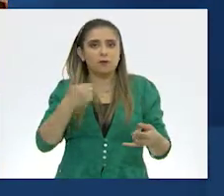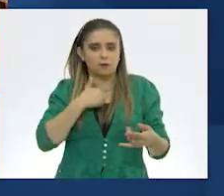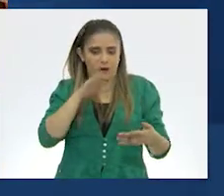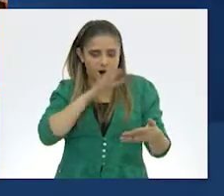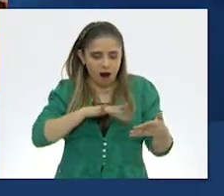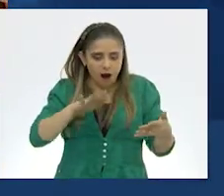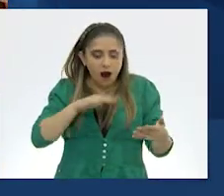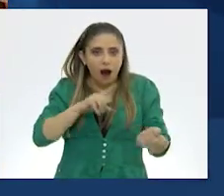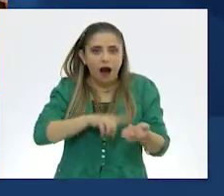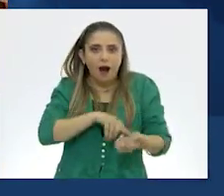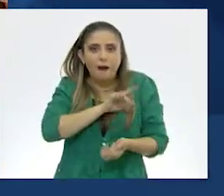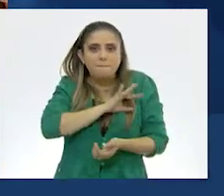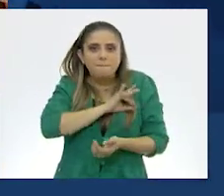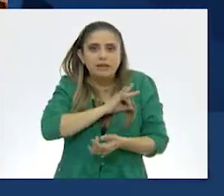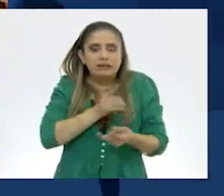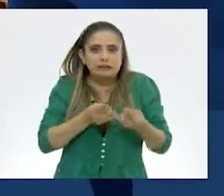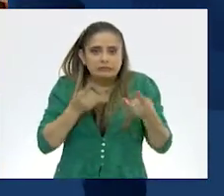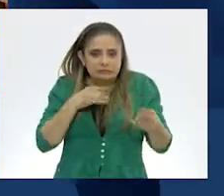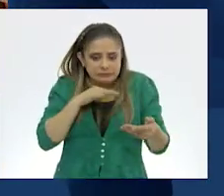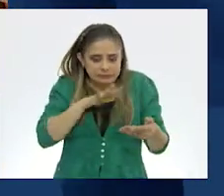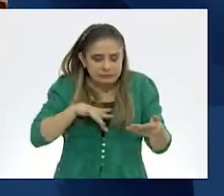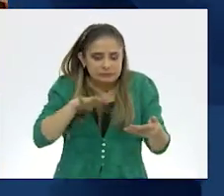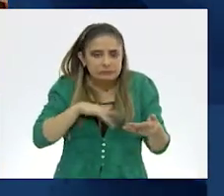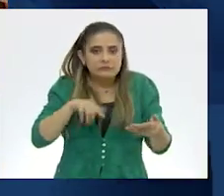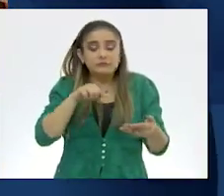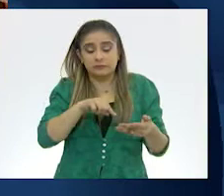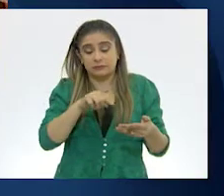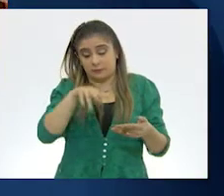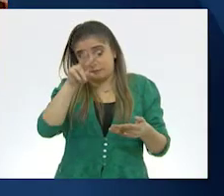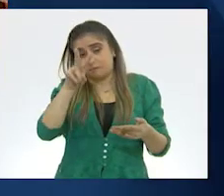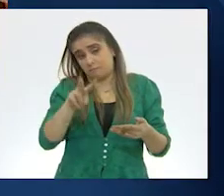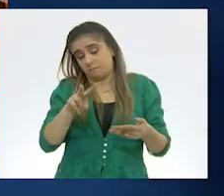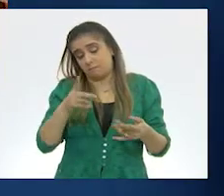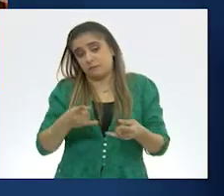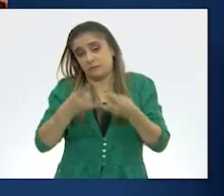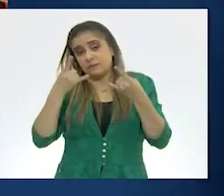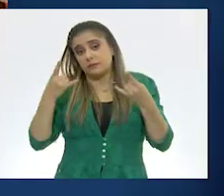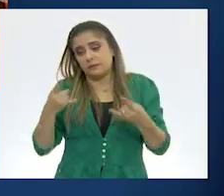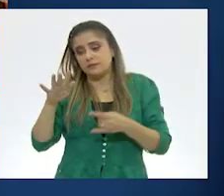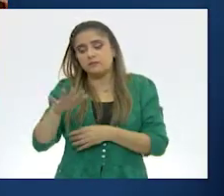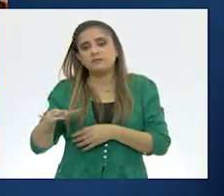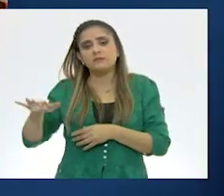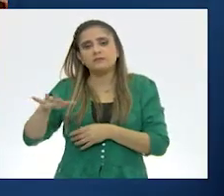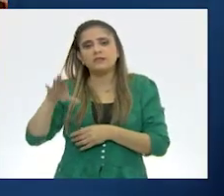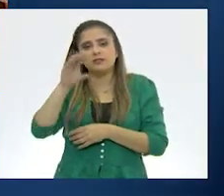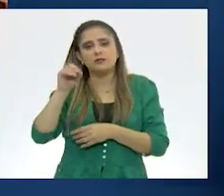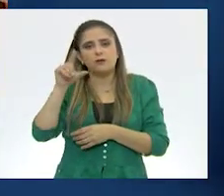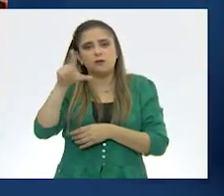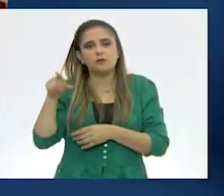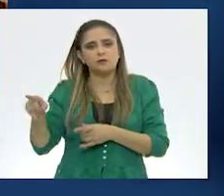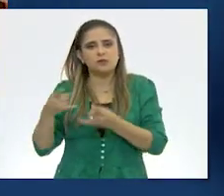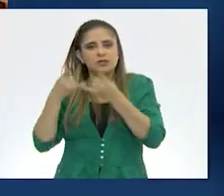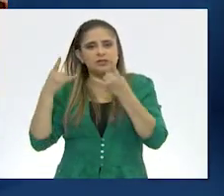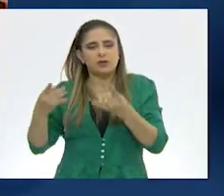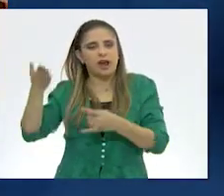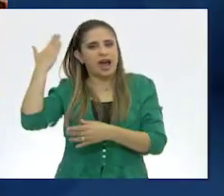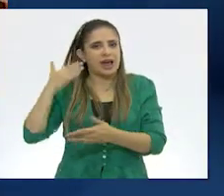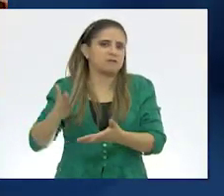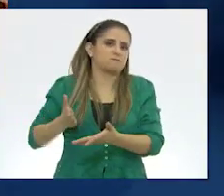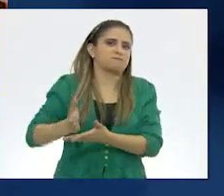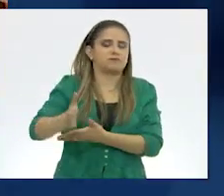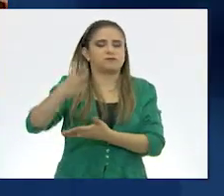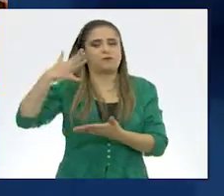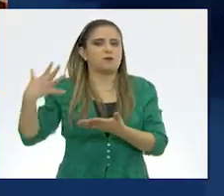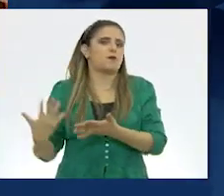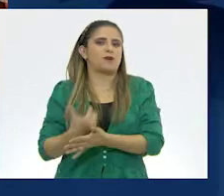terror, aunque está referido, a un hecho de la colonia, a la historia de la conquista, pero